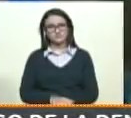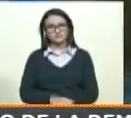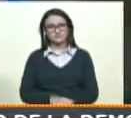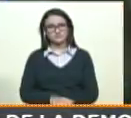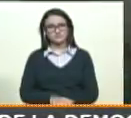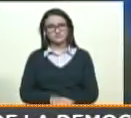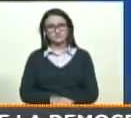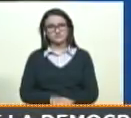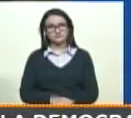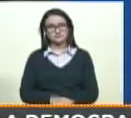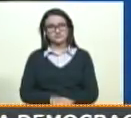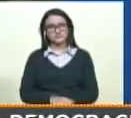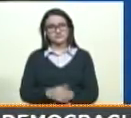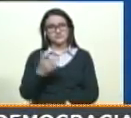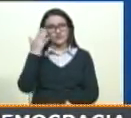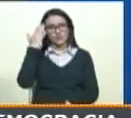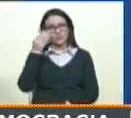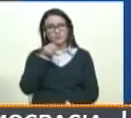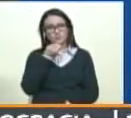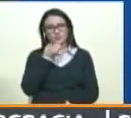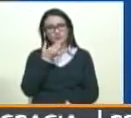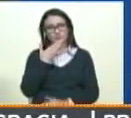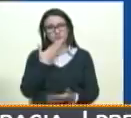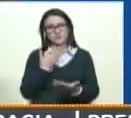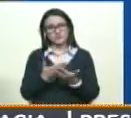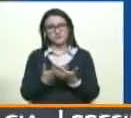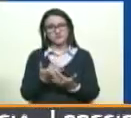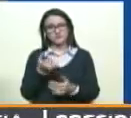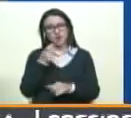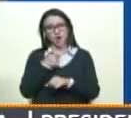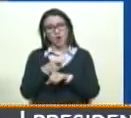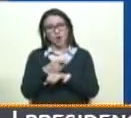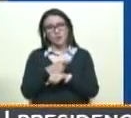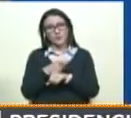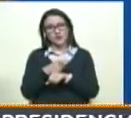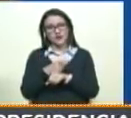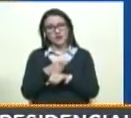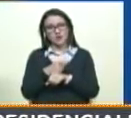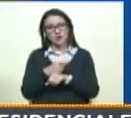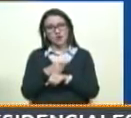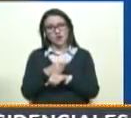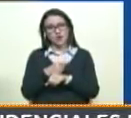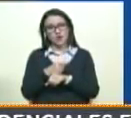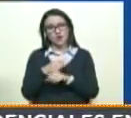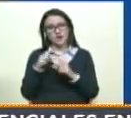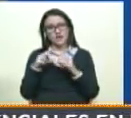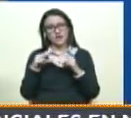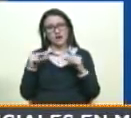Hola, muchas gracias. Quería saber si cree que el gobierno de Ortega en Nicaragua está